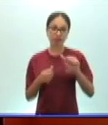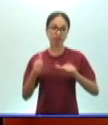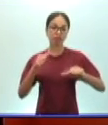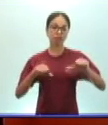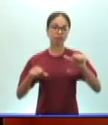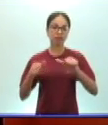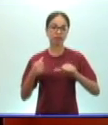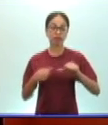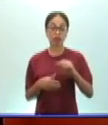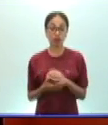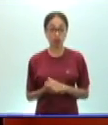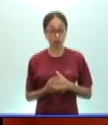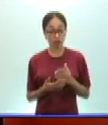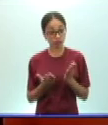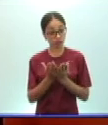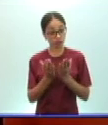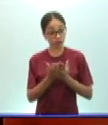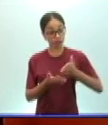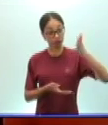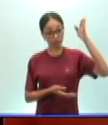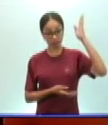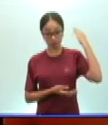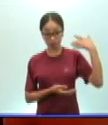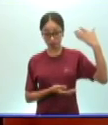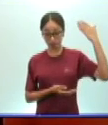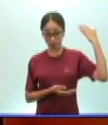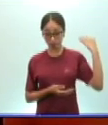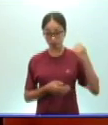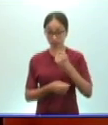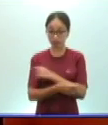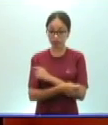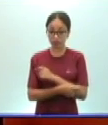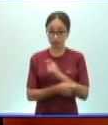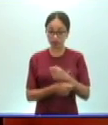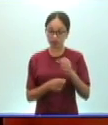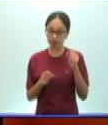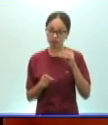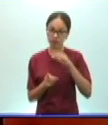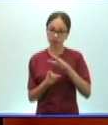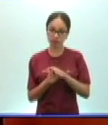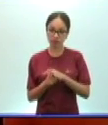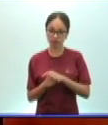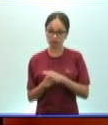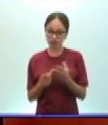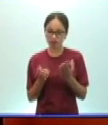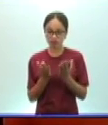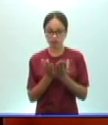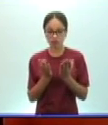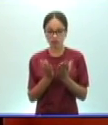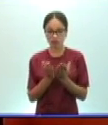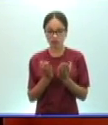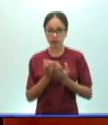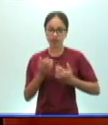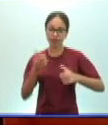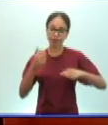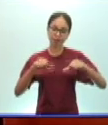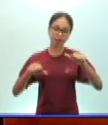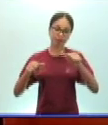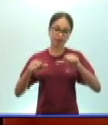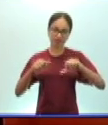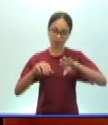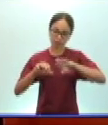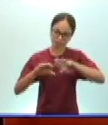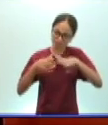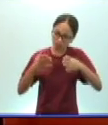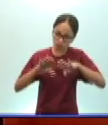En la clase anterior, con sus profesores, ustedes comenzaron el estudio de las operaciones de separación de los componentes